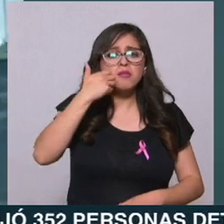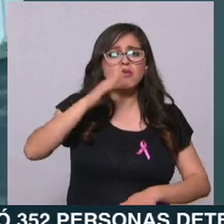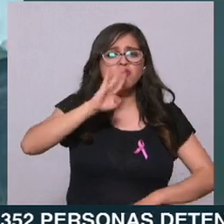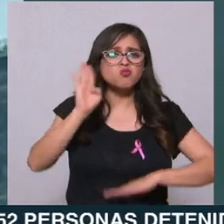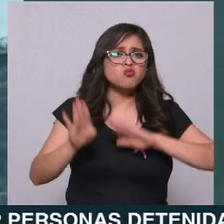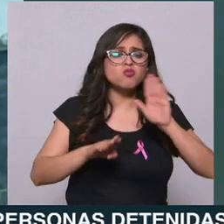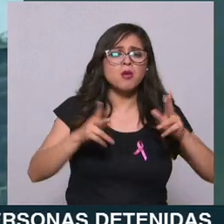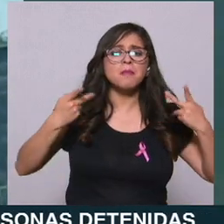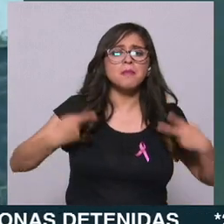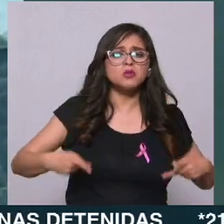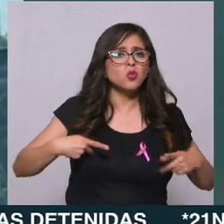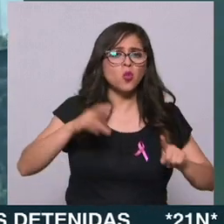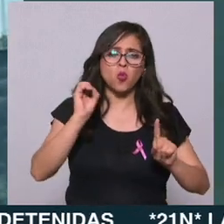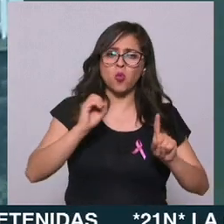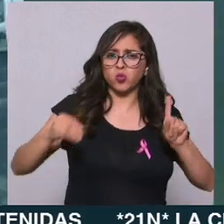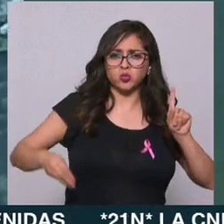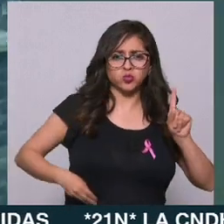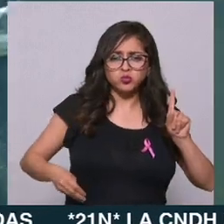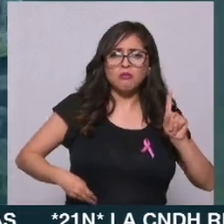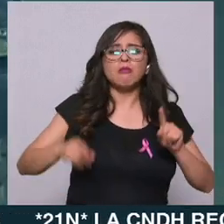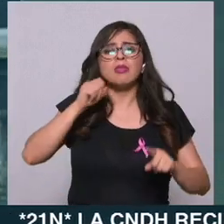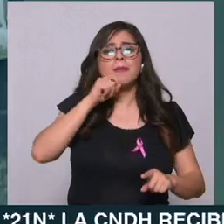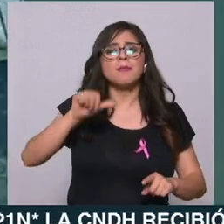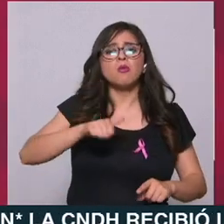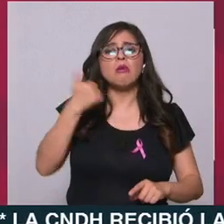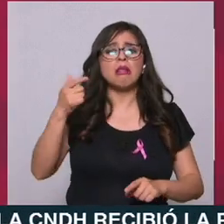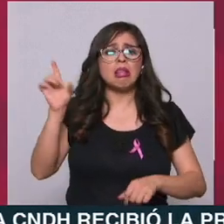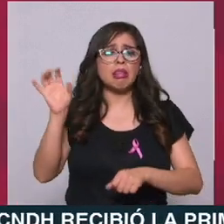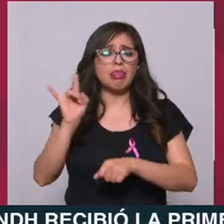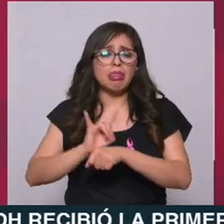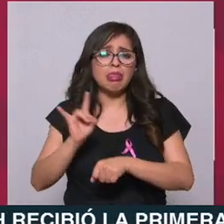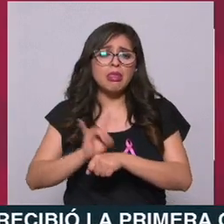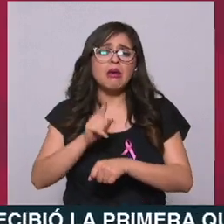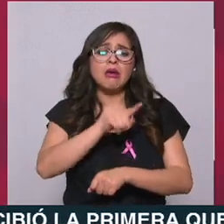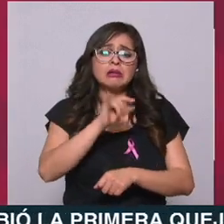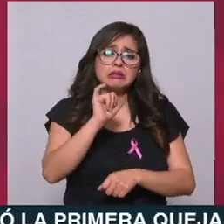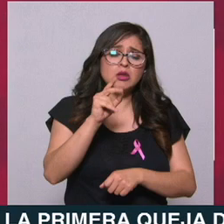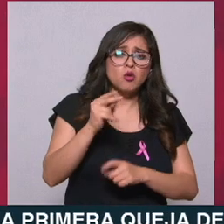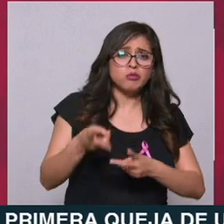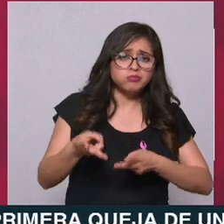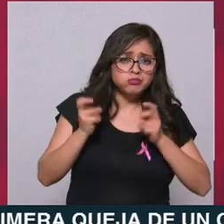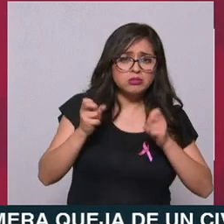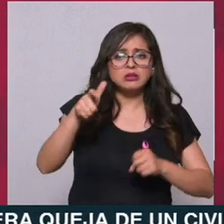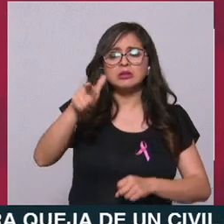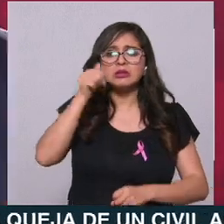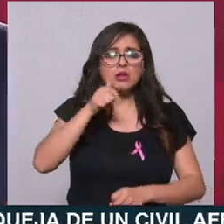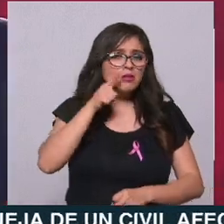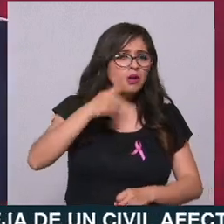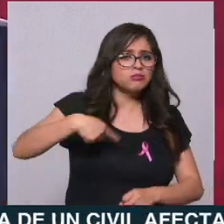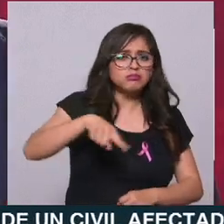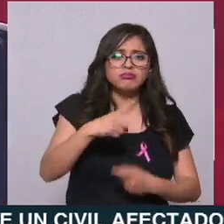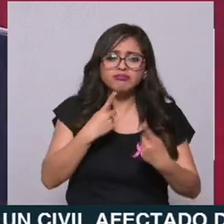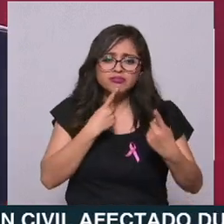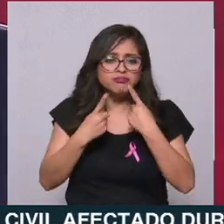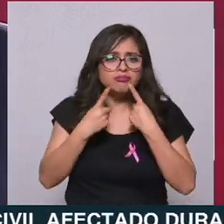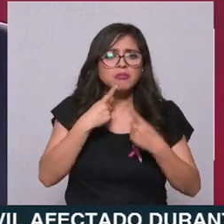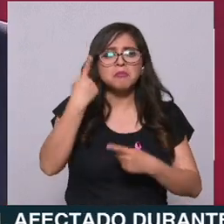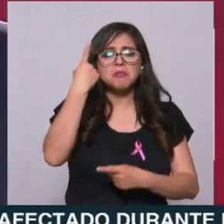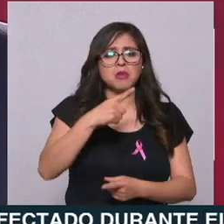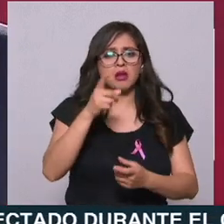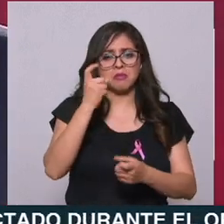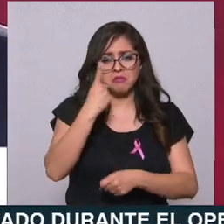gente inocente y tampoco de supuestos delincuentes, por lo que garantizó que siempre tomará decisiones que obedezcan a sus